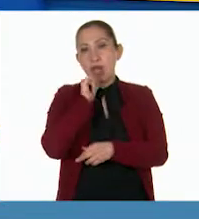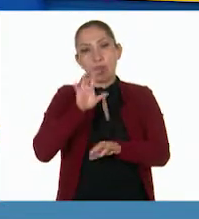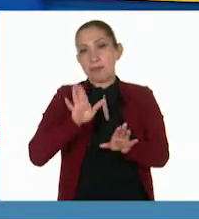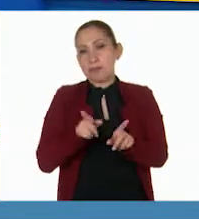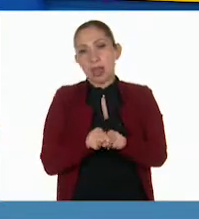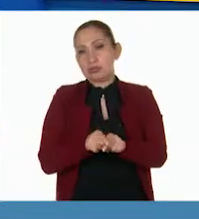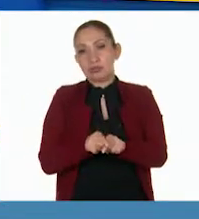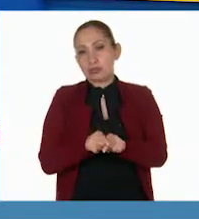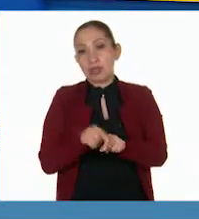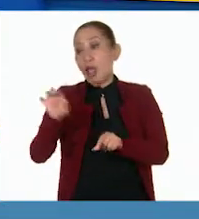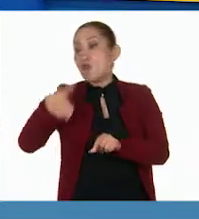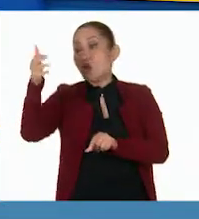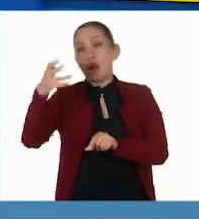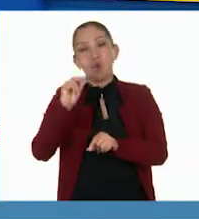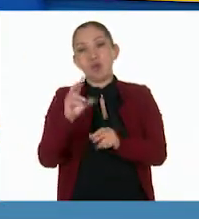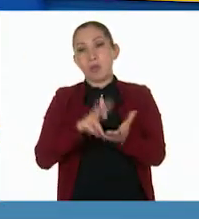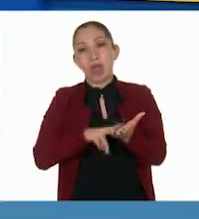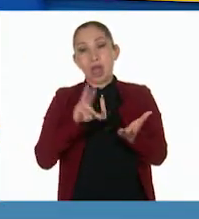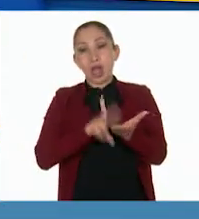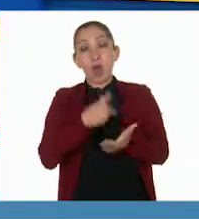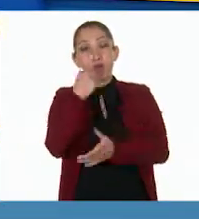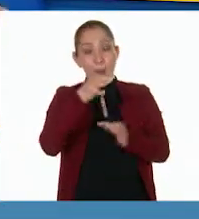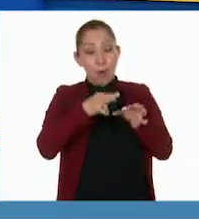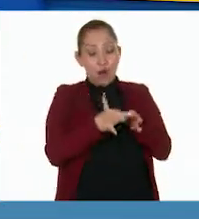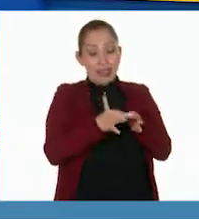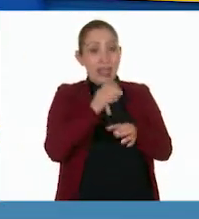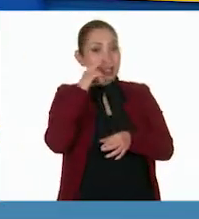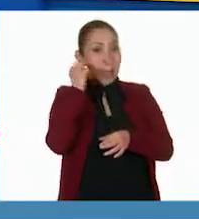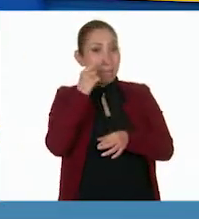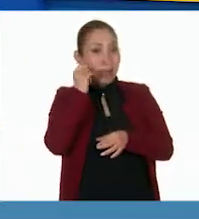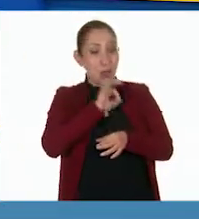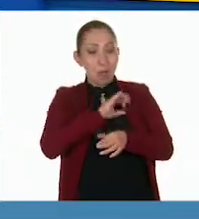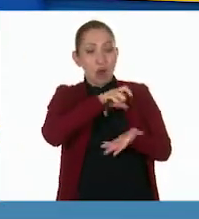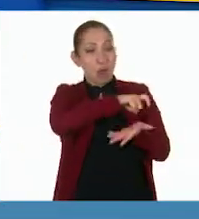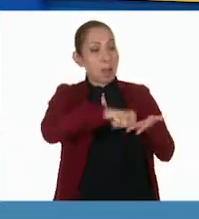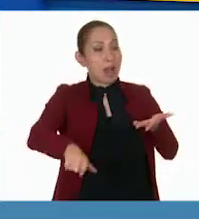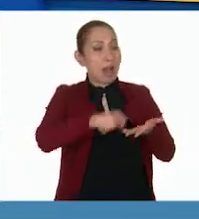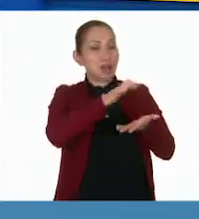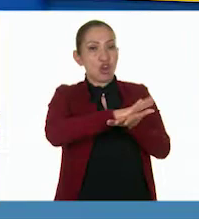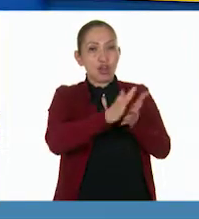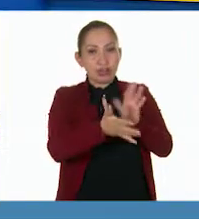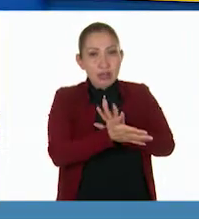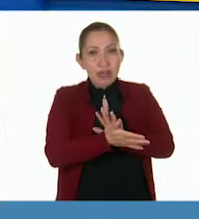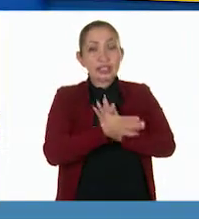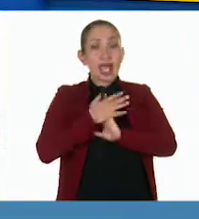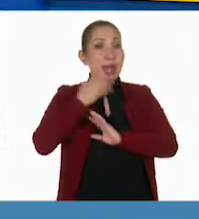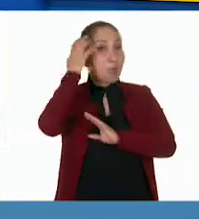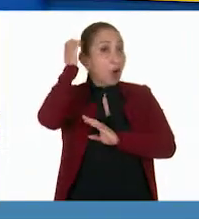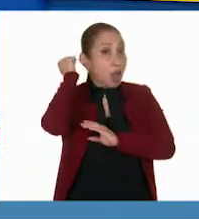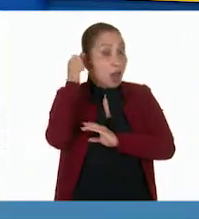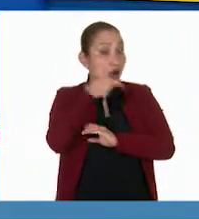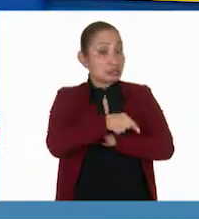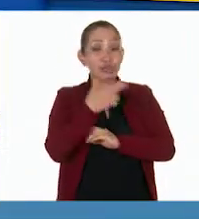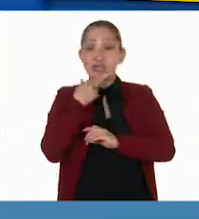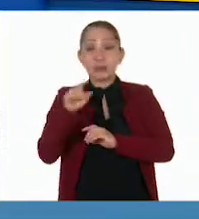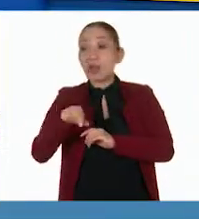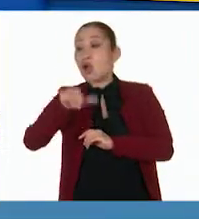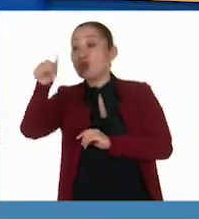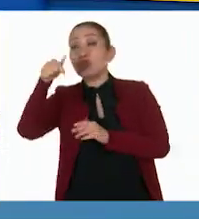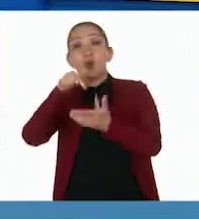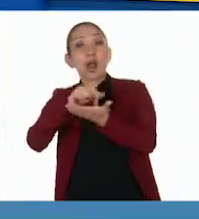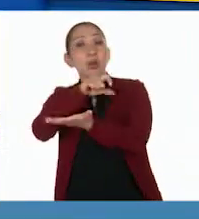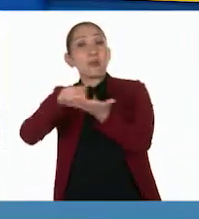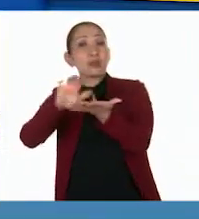jefe. Así que, por ejemplo, una moneda zapatista con la que podías comprar tortillas en Morelos realmente no te servía para